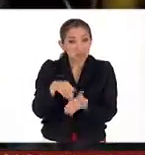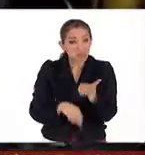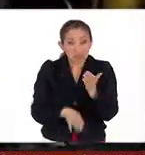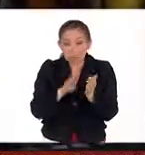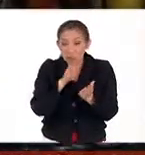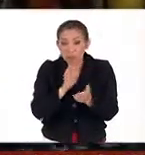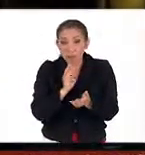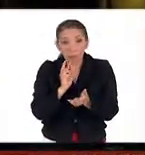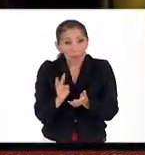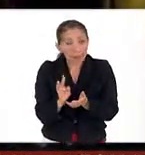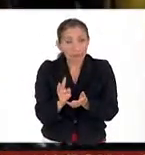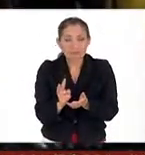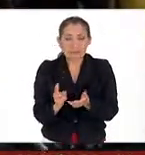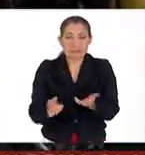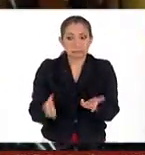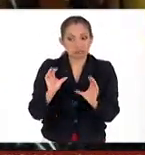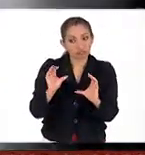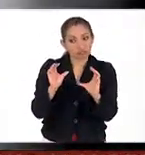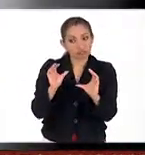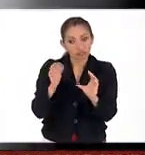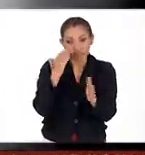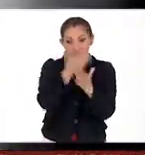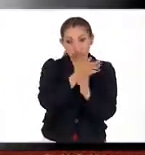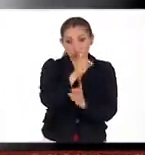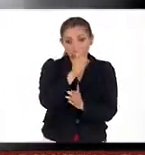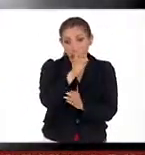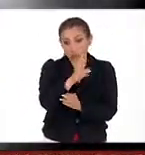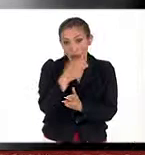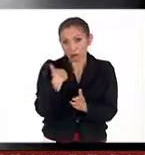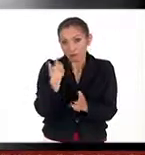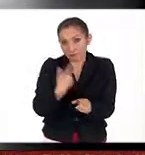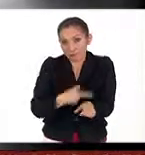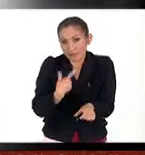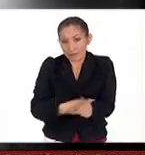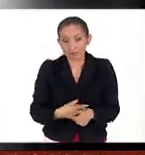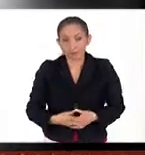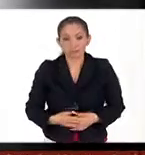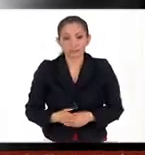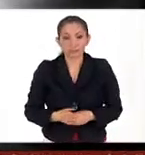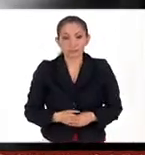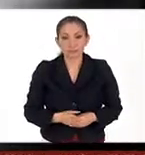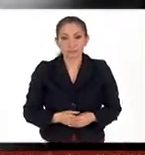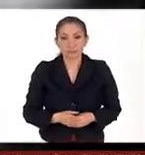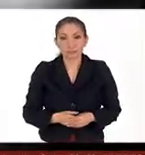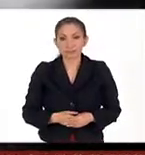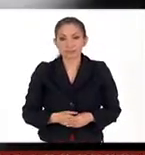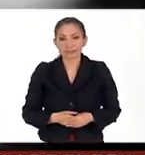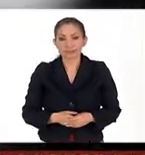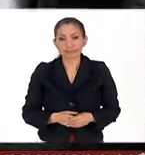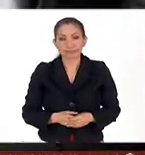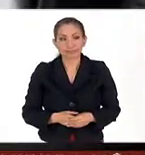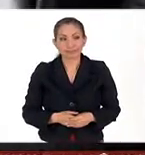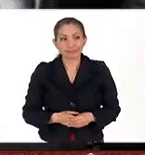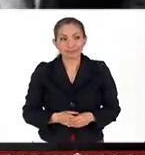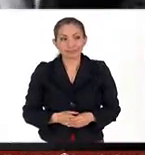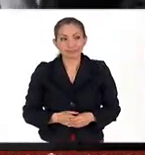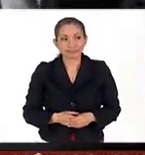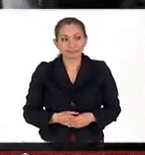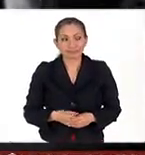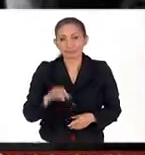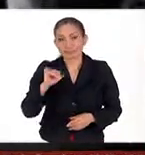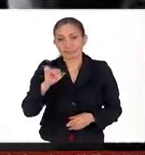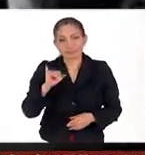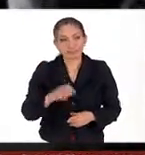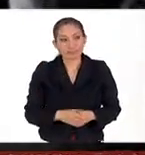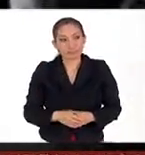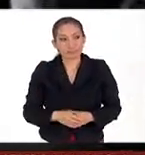de ser para la vida diaria, entonces hay que atenderla. Se enferma la voz. Pues ¿Se cura? Sí, claro.